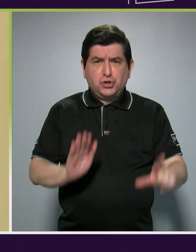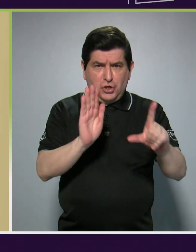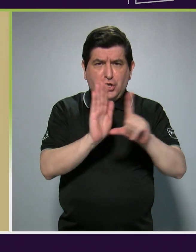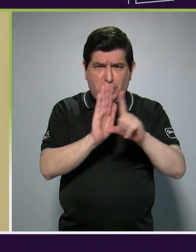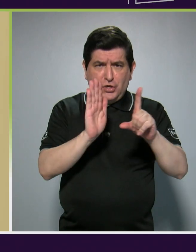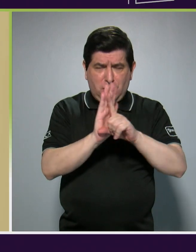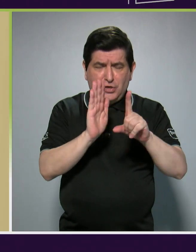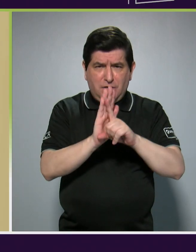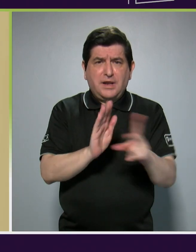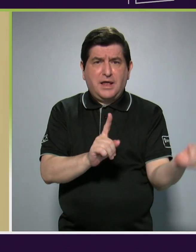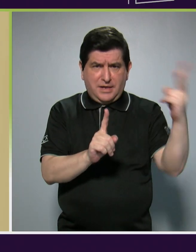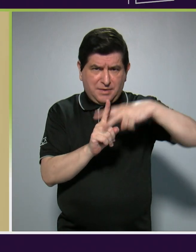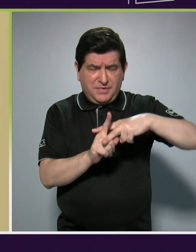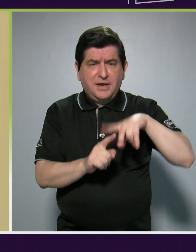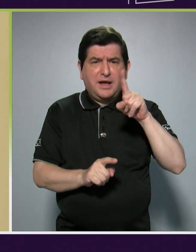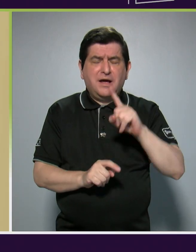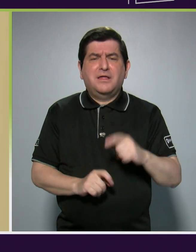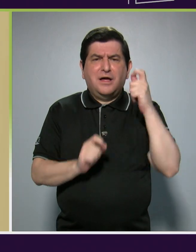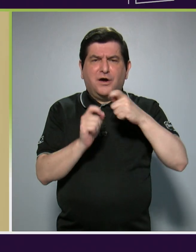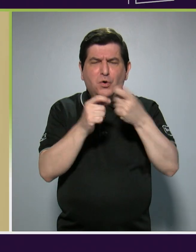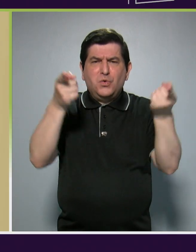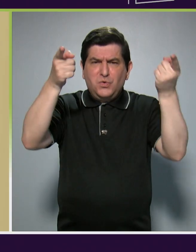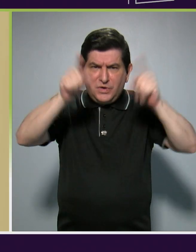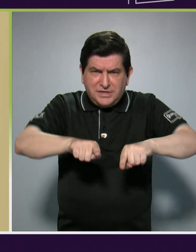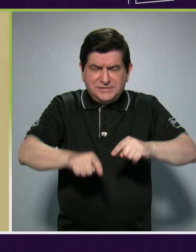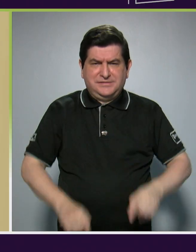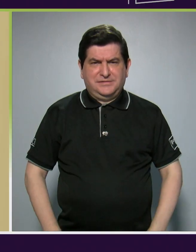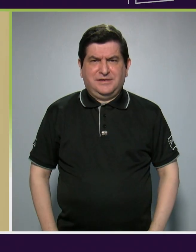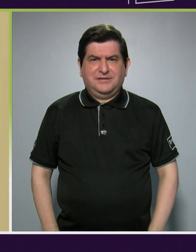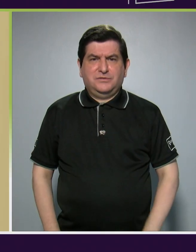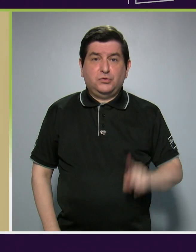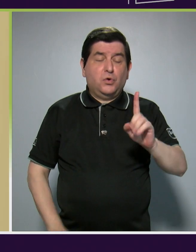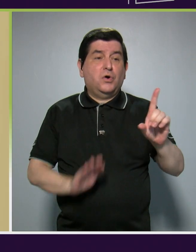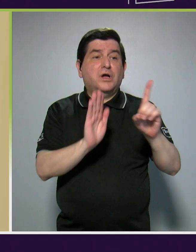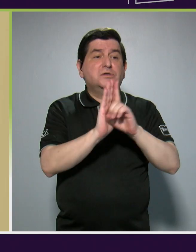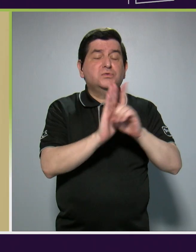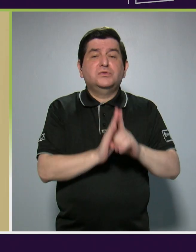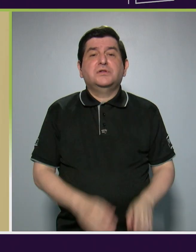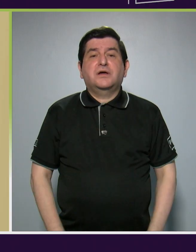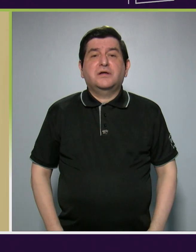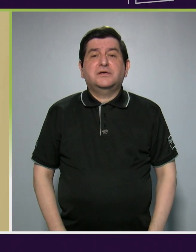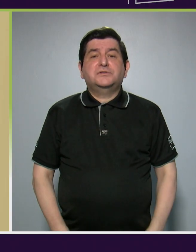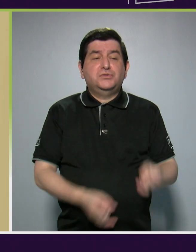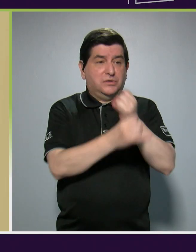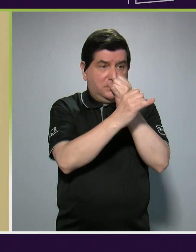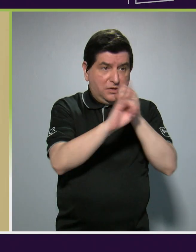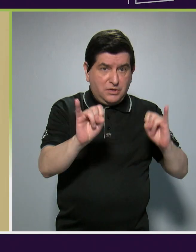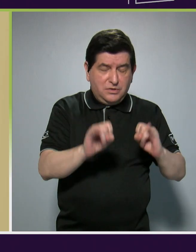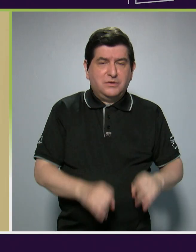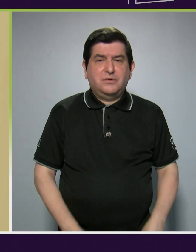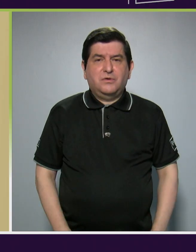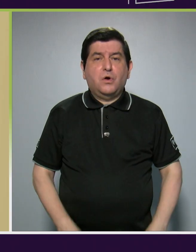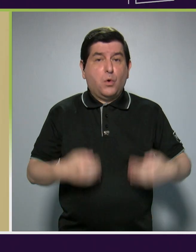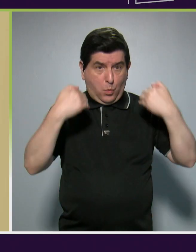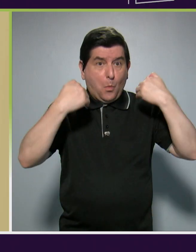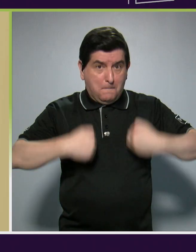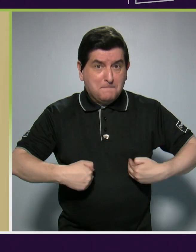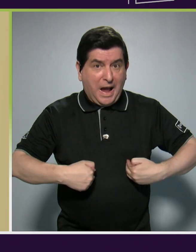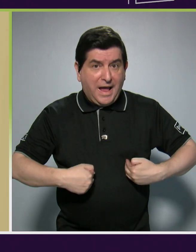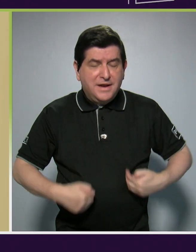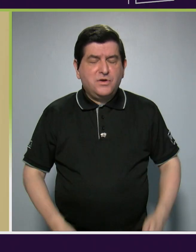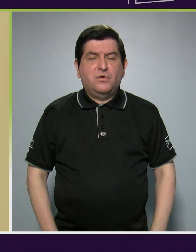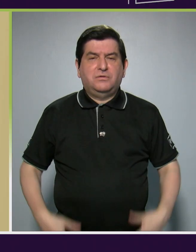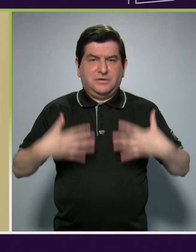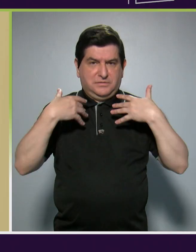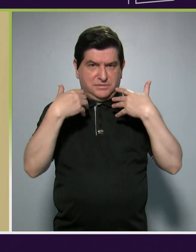aunque empezó con un caso específico, al tocar un derecho autónomo, un derecho humano, que es el derecho a la